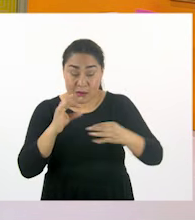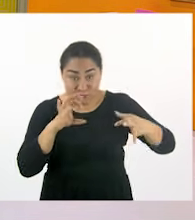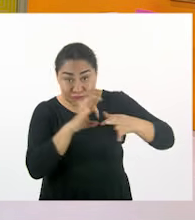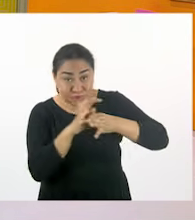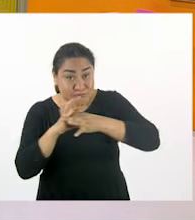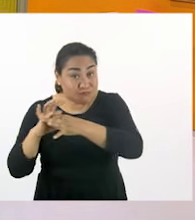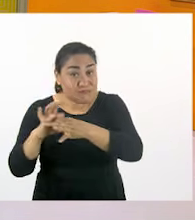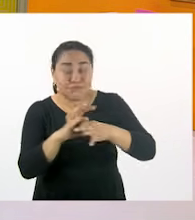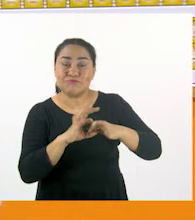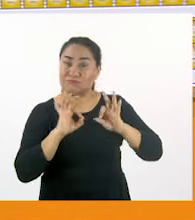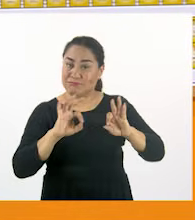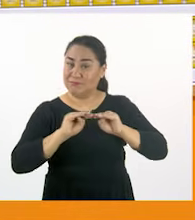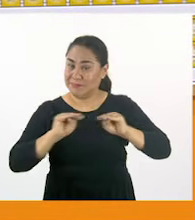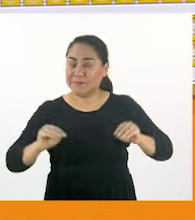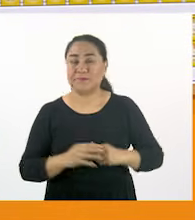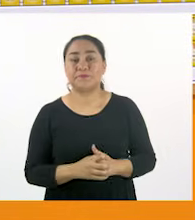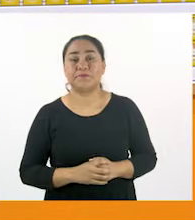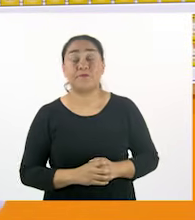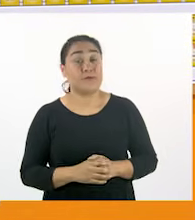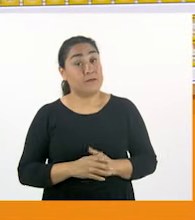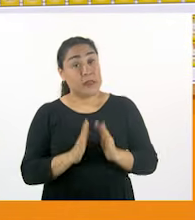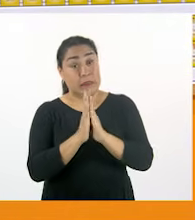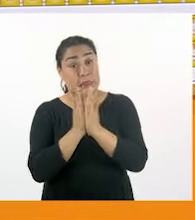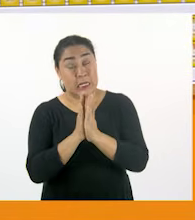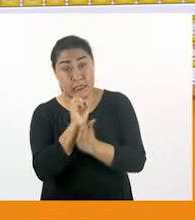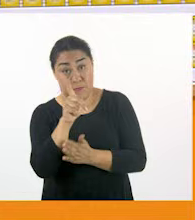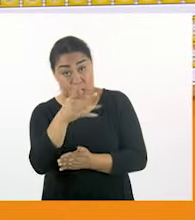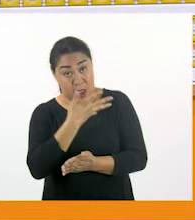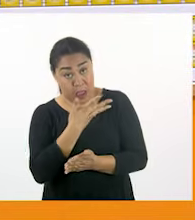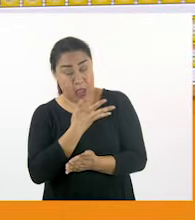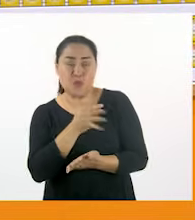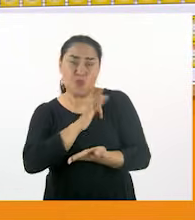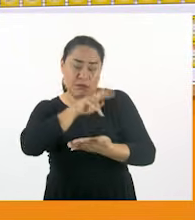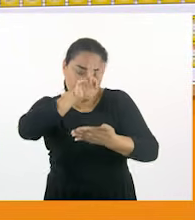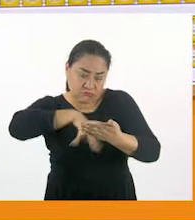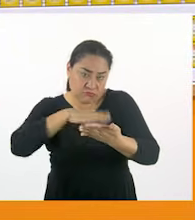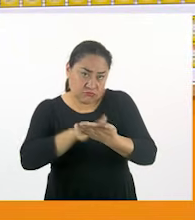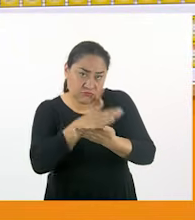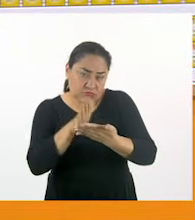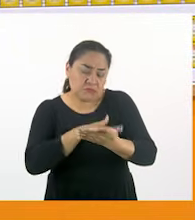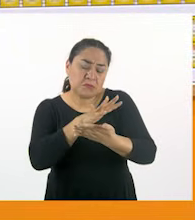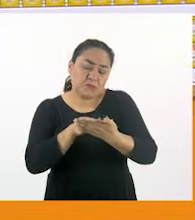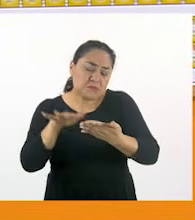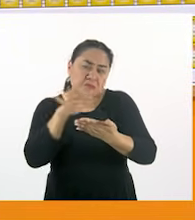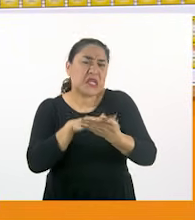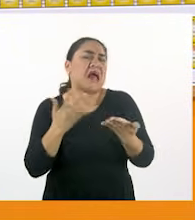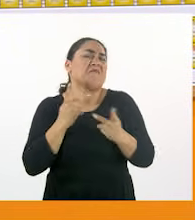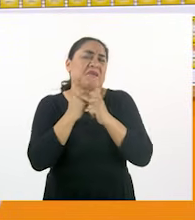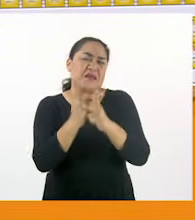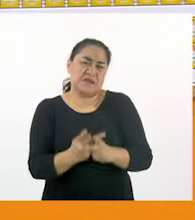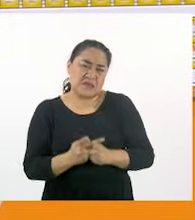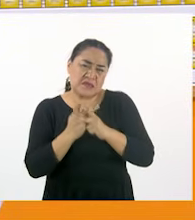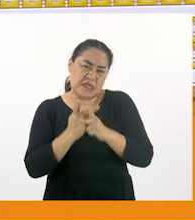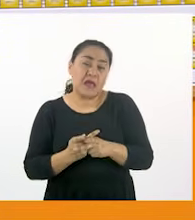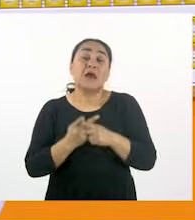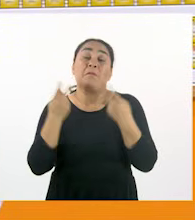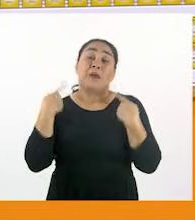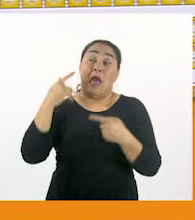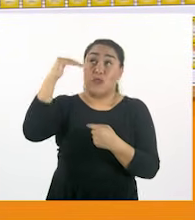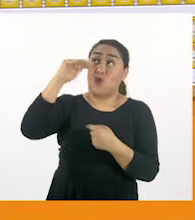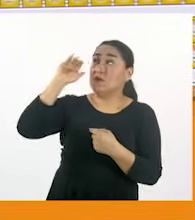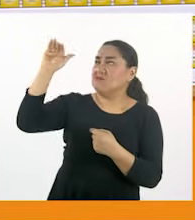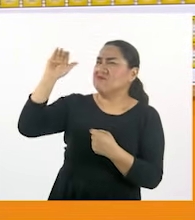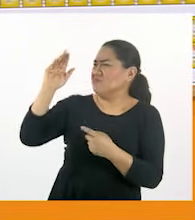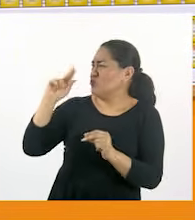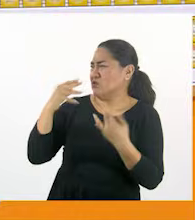y balanceada. Si tienes tus libros de texto en casa, consúltalos. Léelos con paciencia y pide ayuda a un adulto